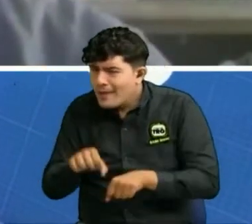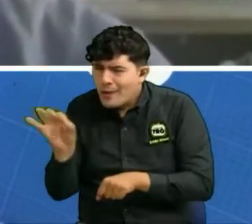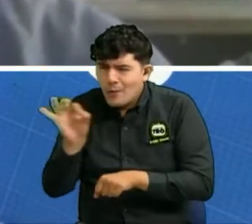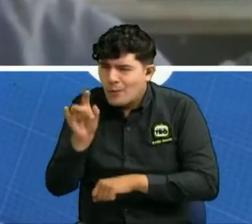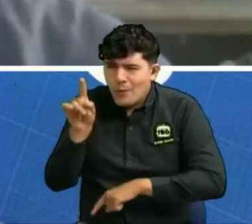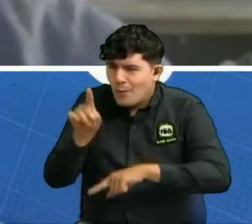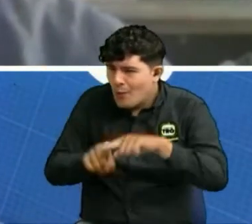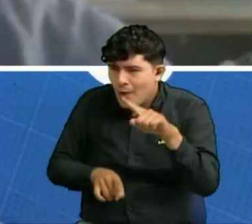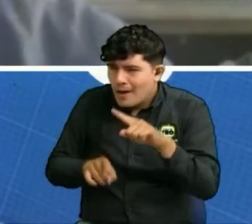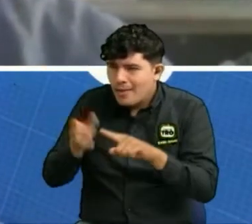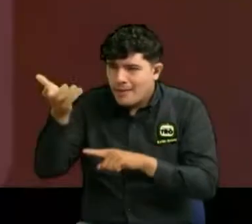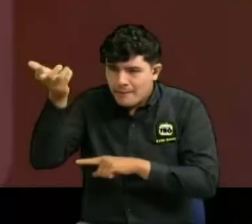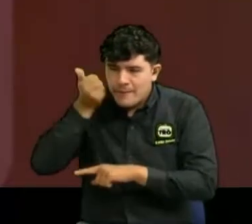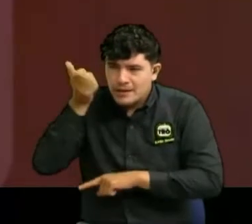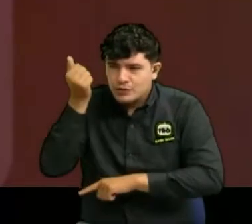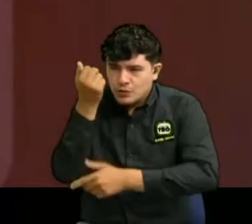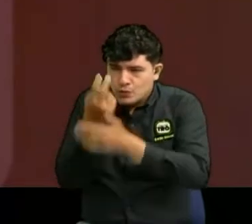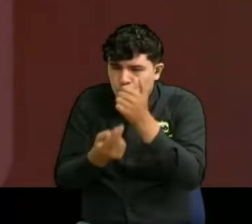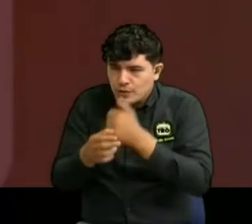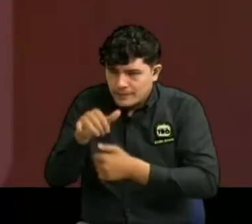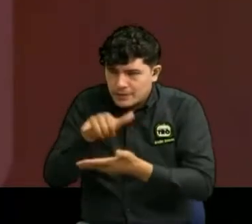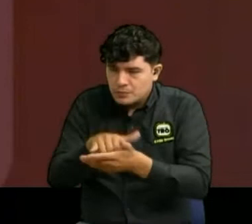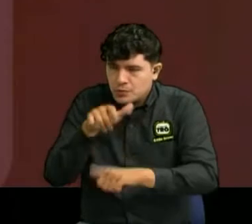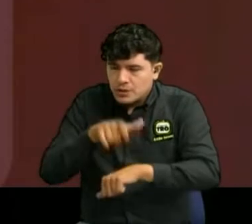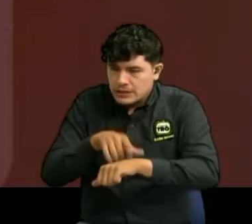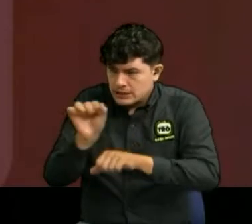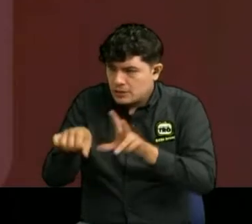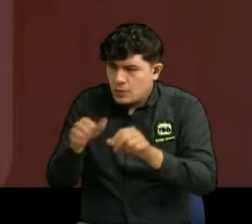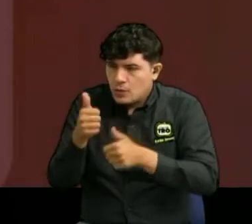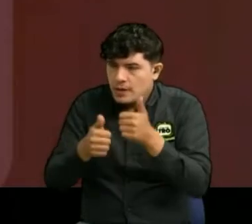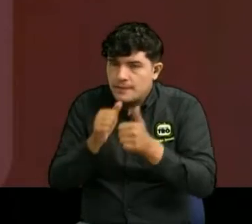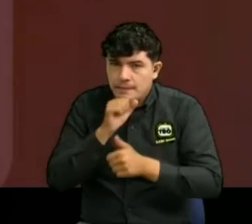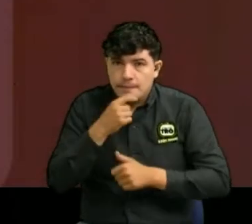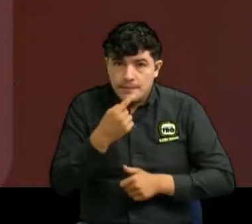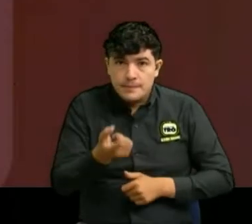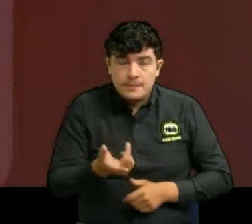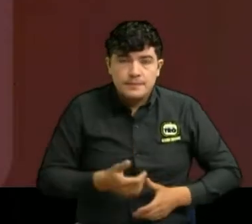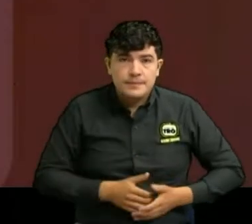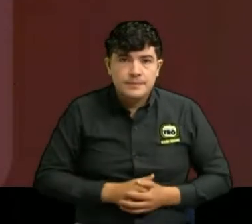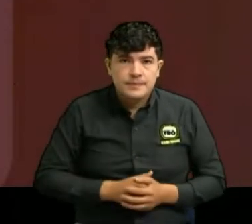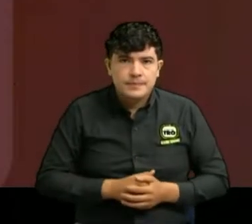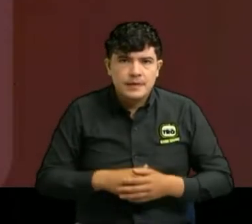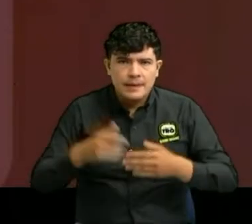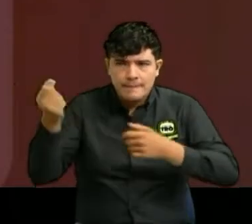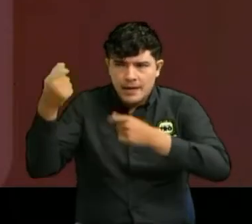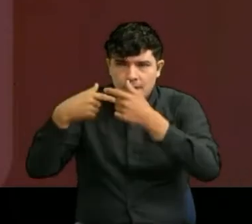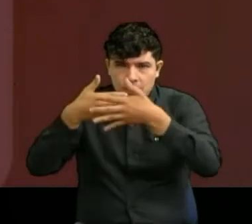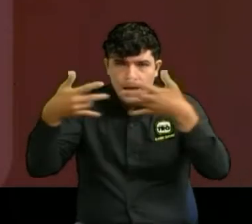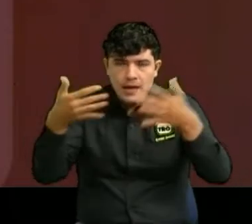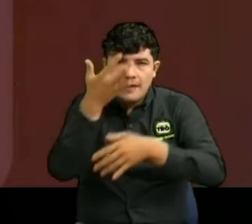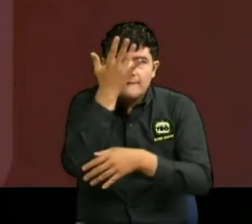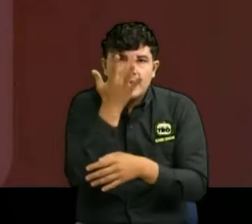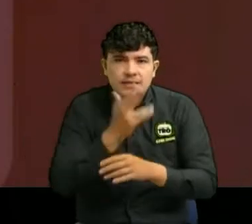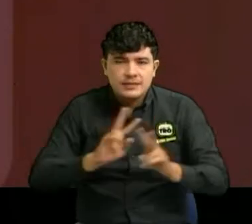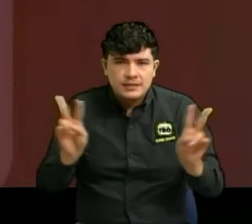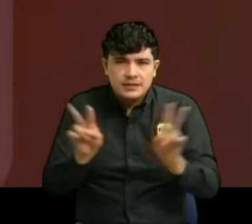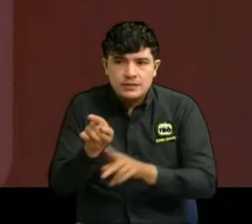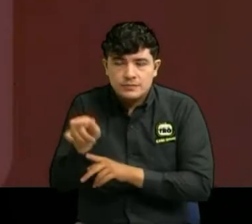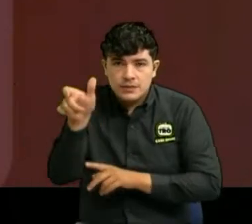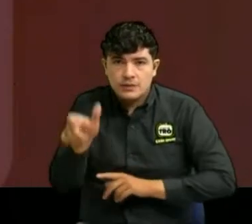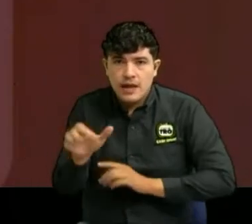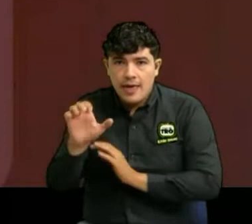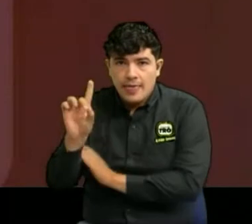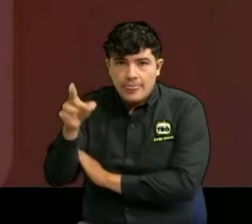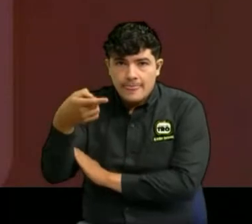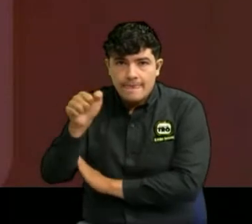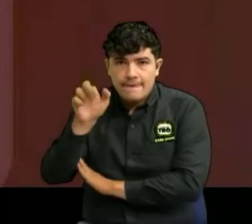pueden tener pensión, dos pensiones las personas en Colombia? Dice, esta es una pregunta que nos hacen a través de Facebook Live, nos la hace Edgar Arteaga